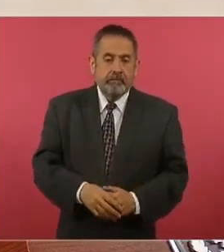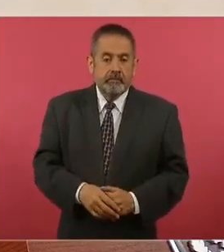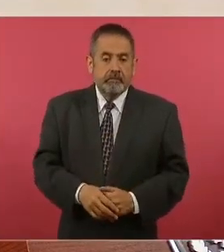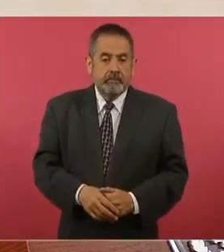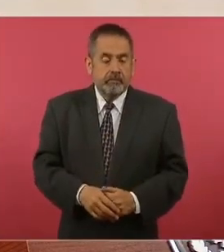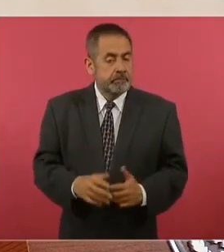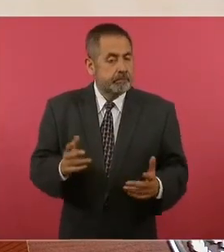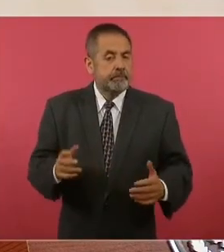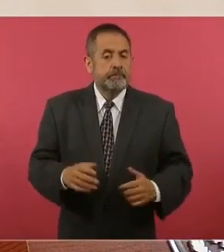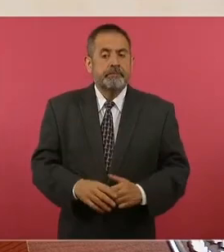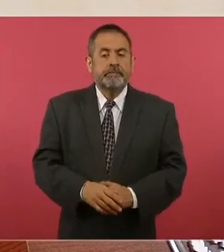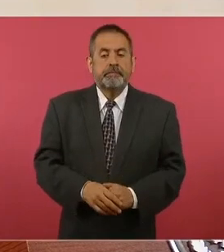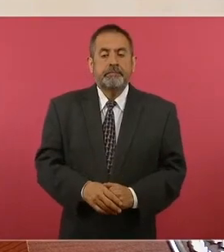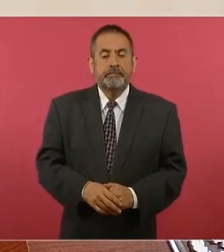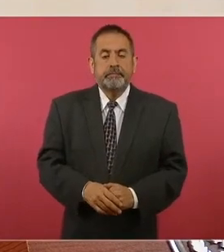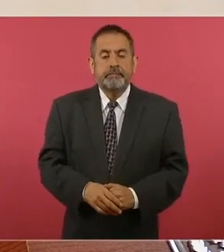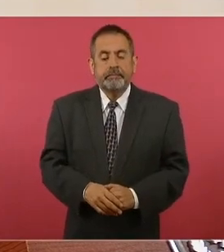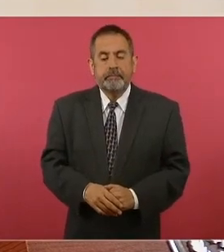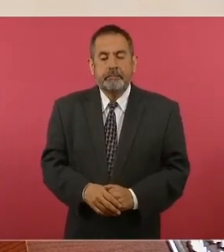Entonces,